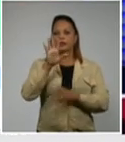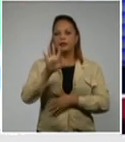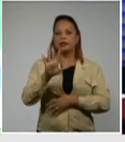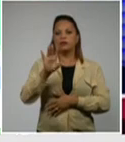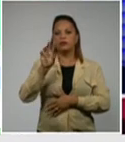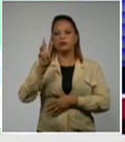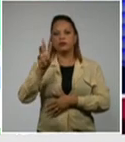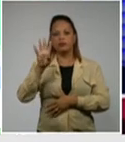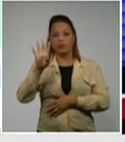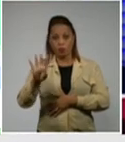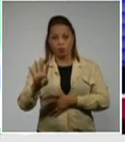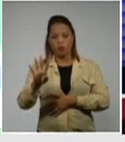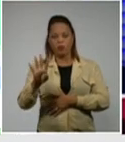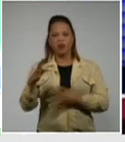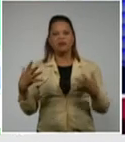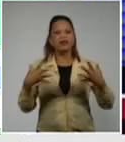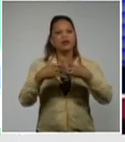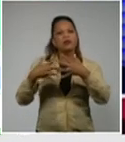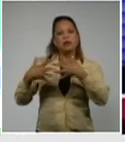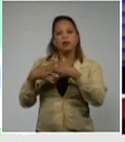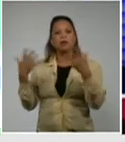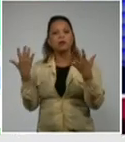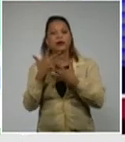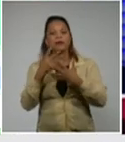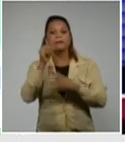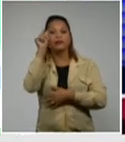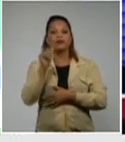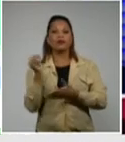tenido relación con viajeros extranjeros.